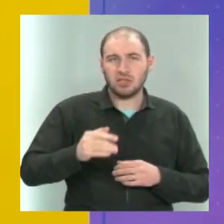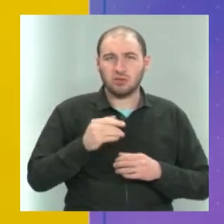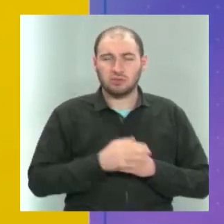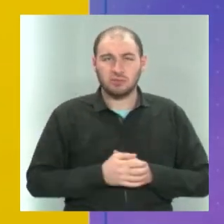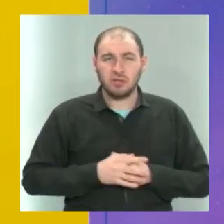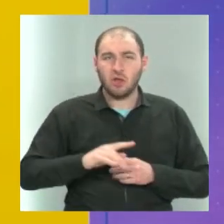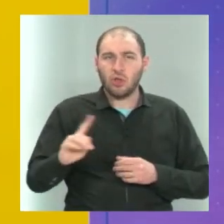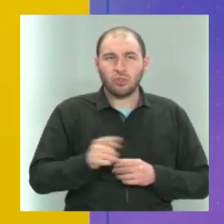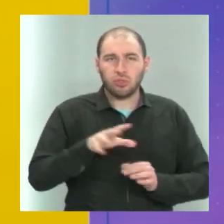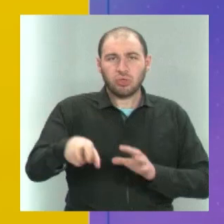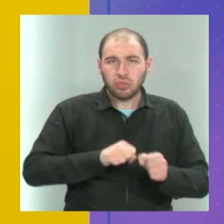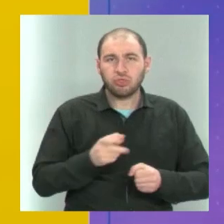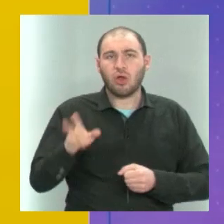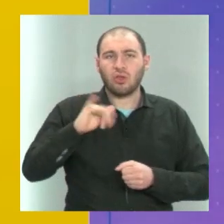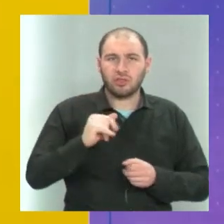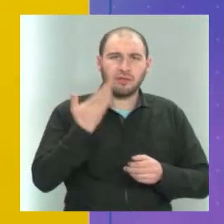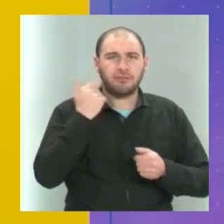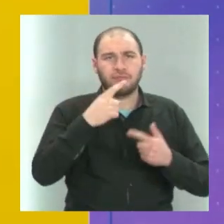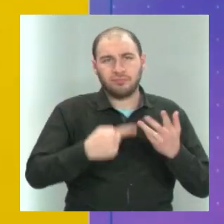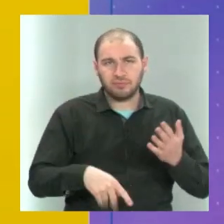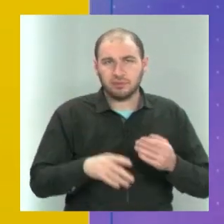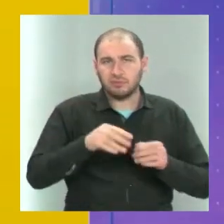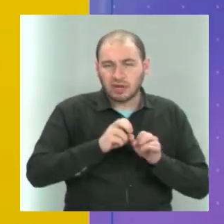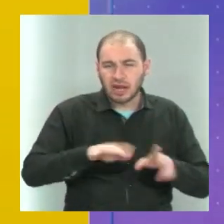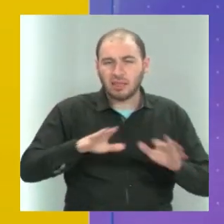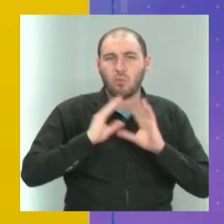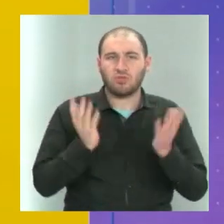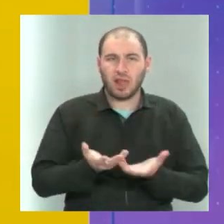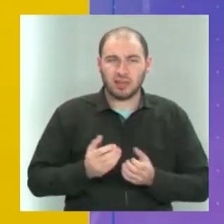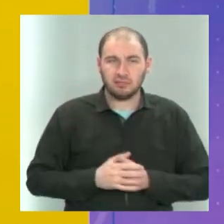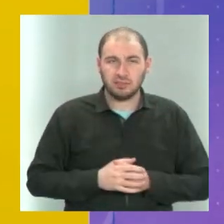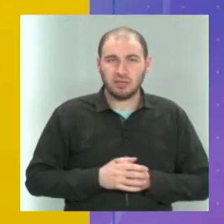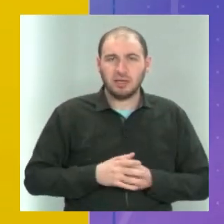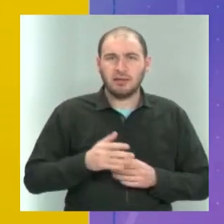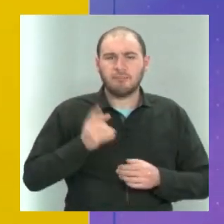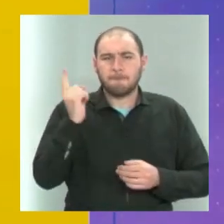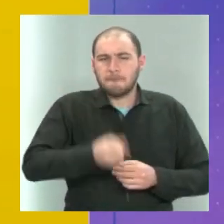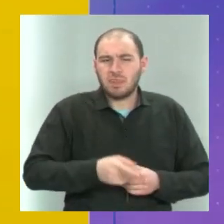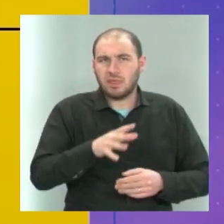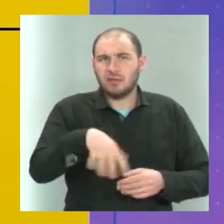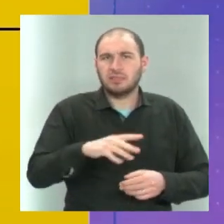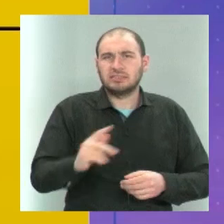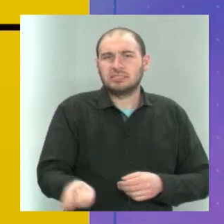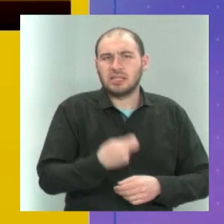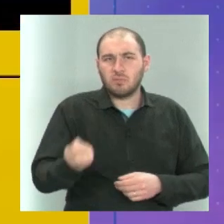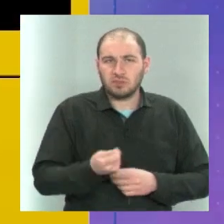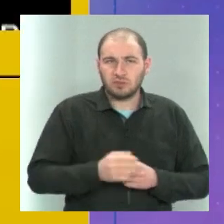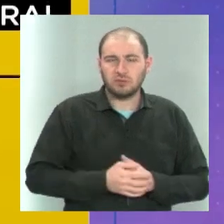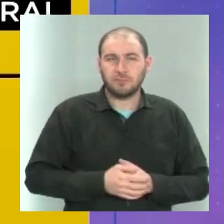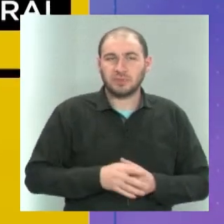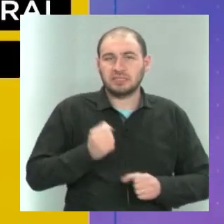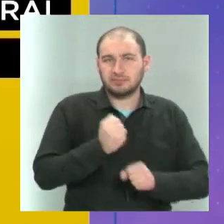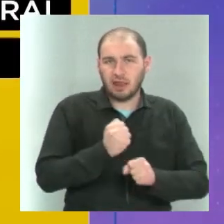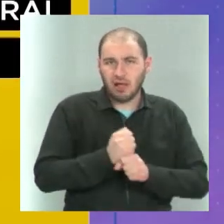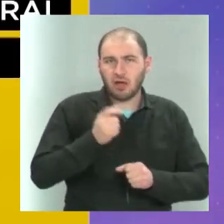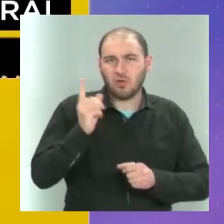niños son reclutados a diario por redes que funcionan en todo el mundo y son sometidos a explotación sexual, explotación